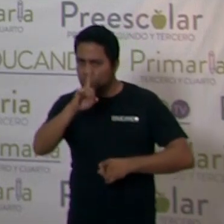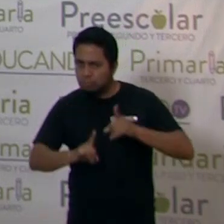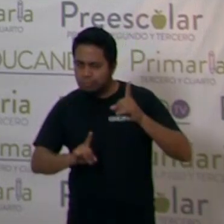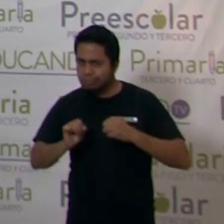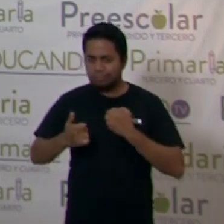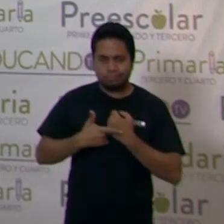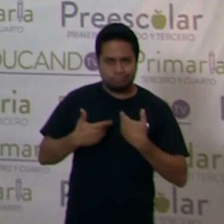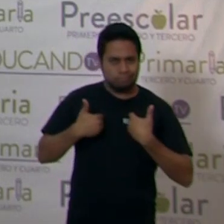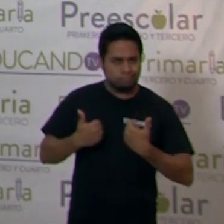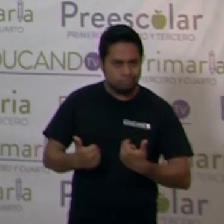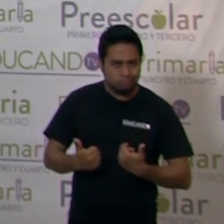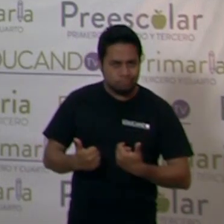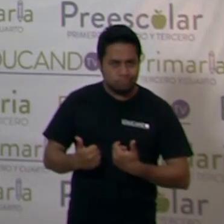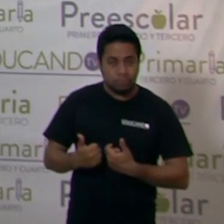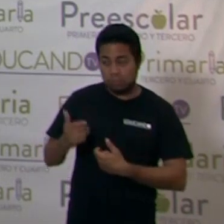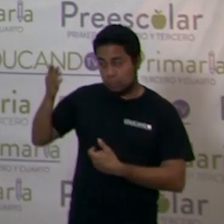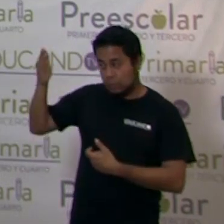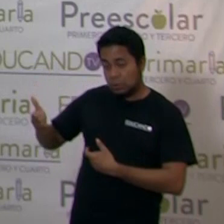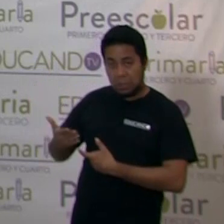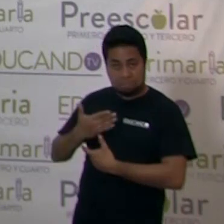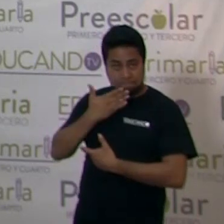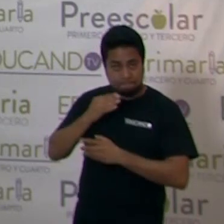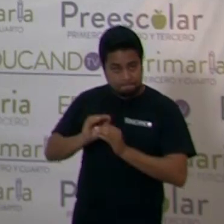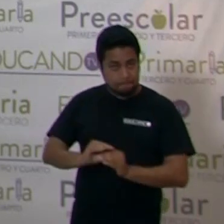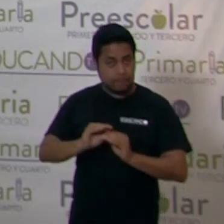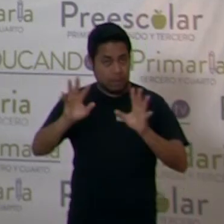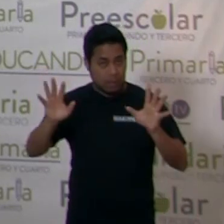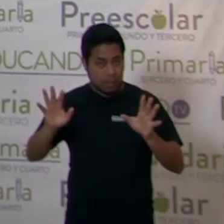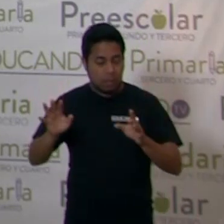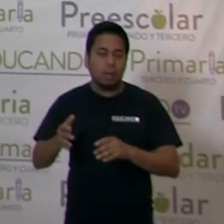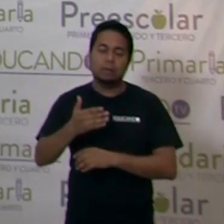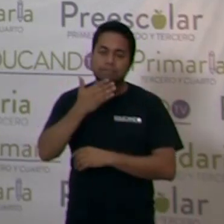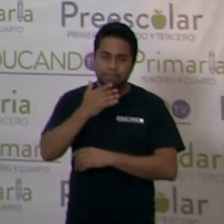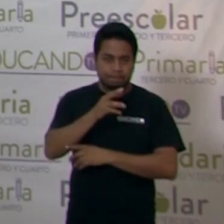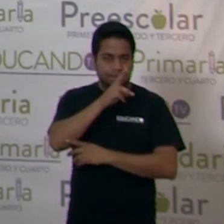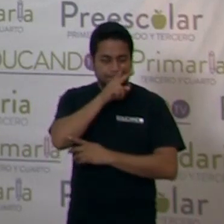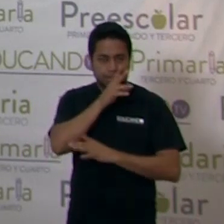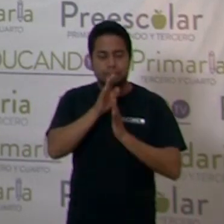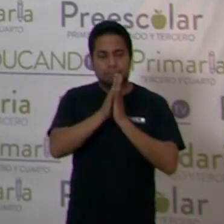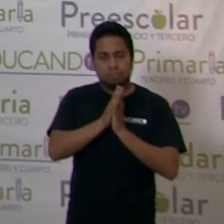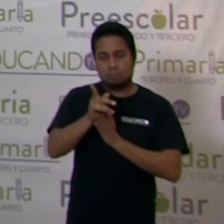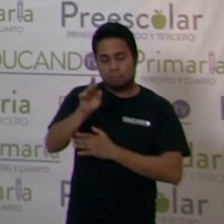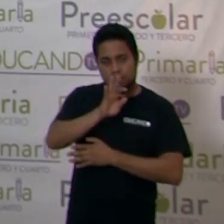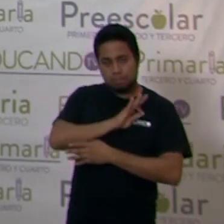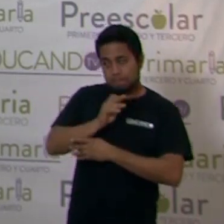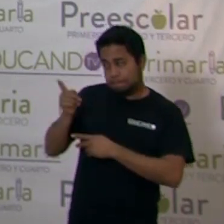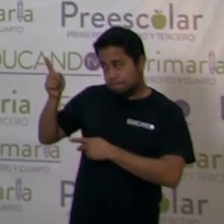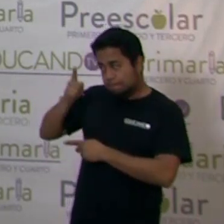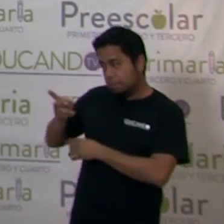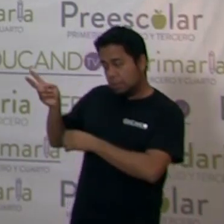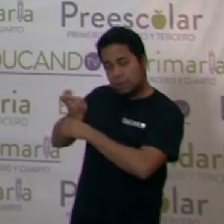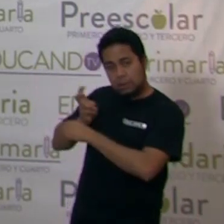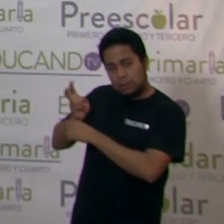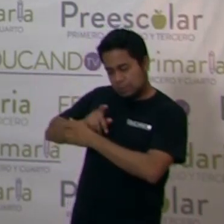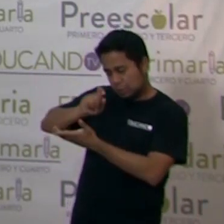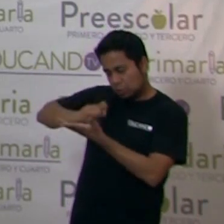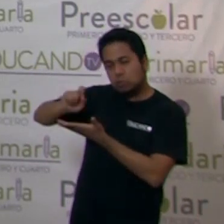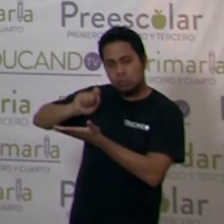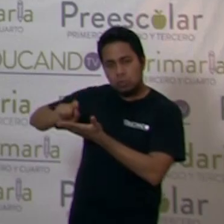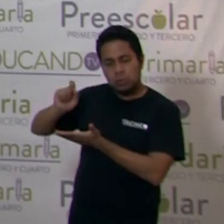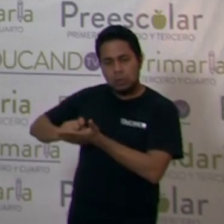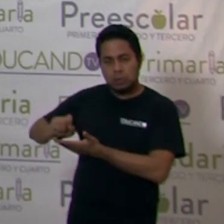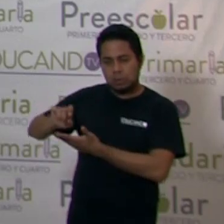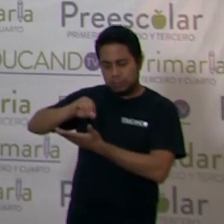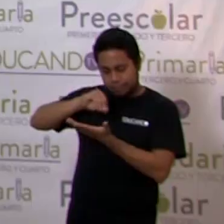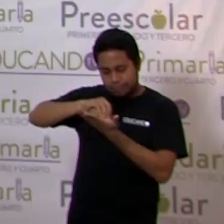vamos aprendiendo Bueno entonces por favor Eh ve registrando estos datos Porque los vas a